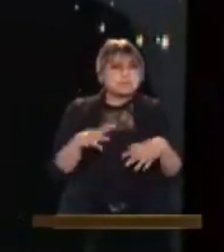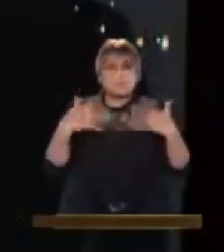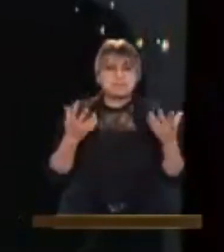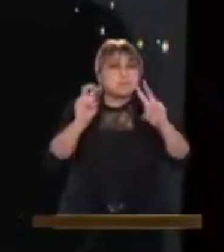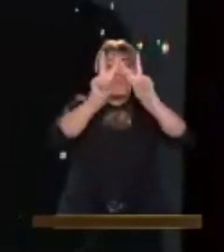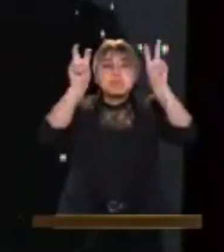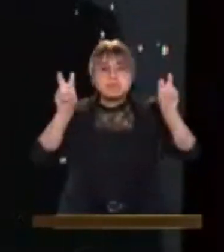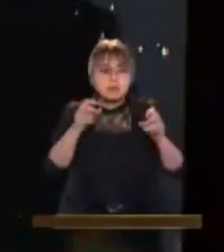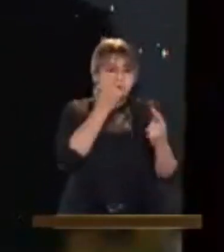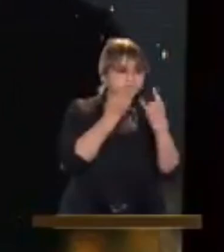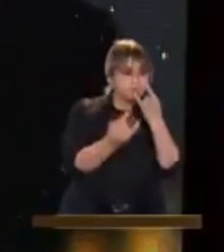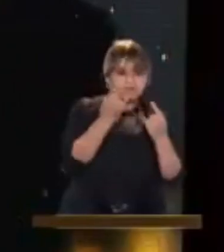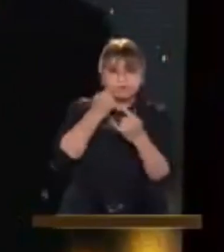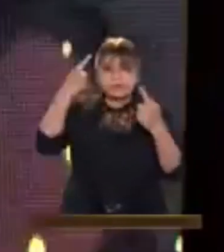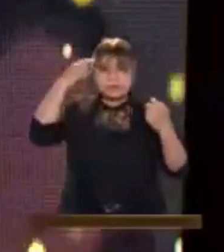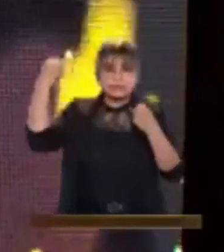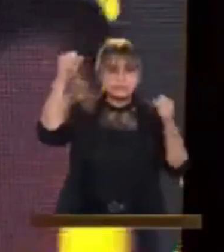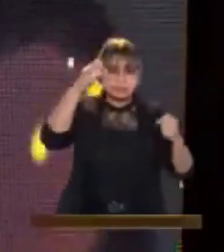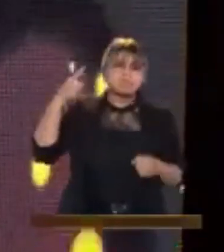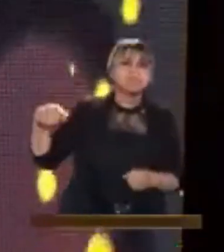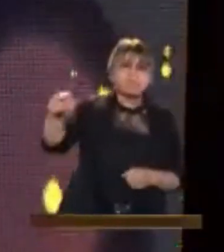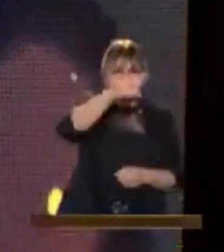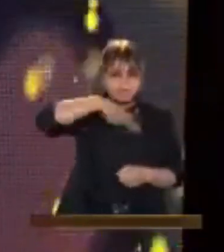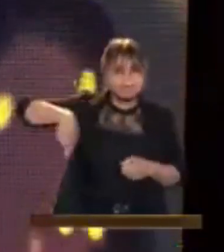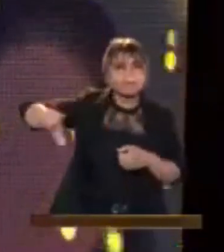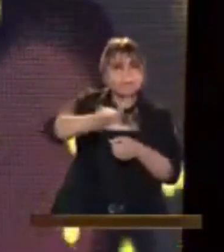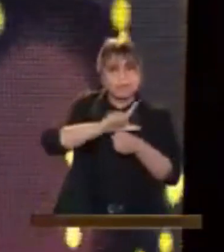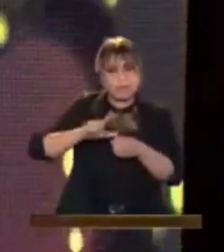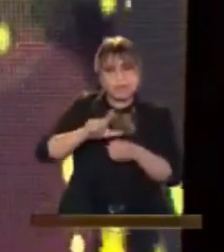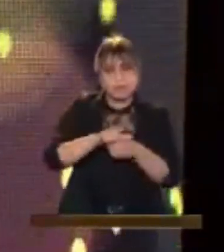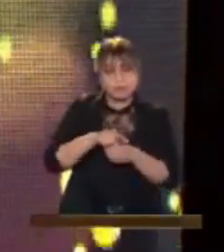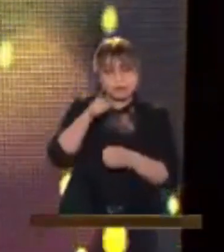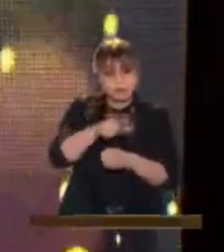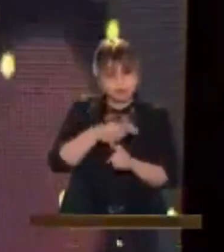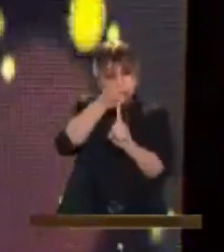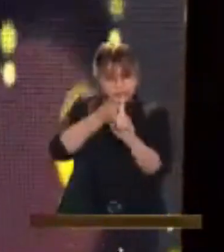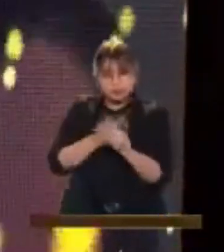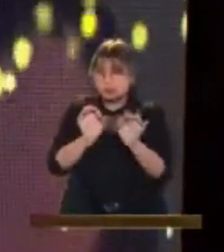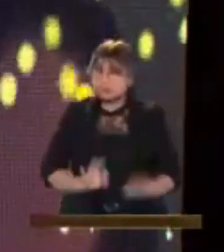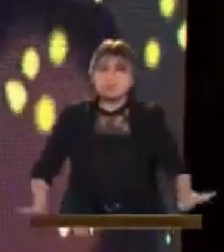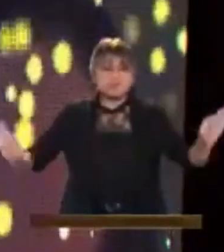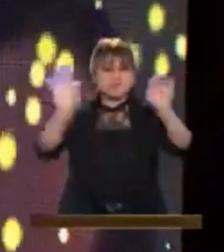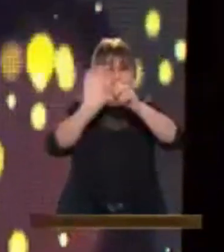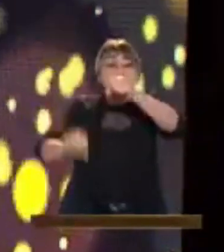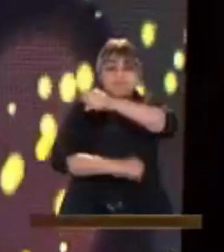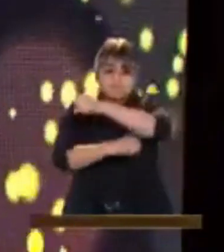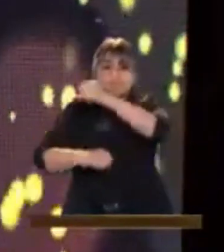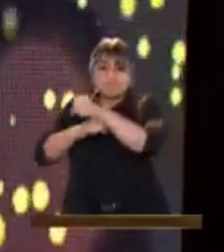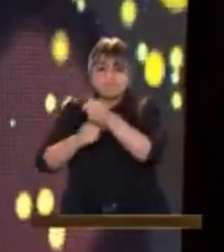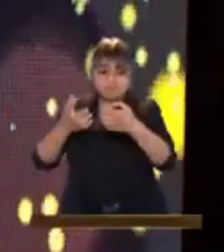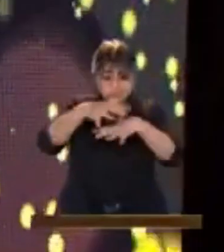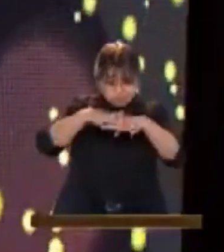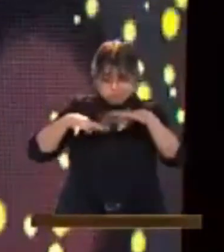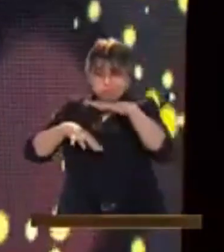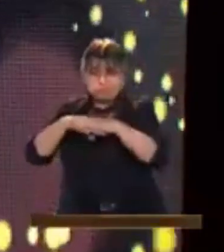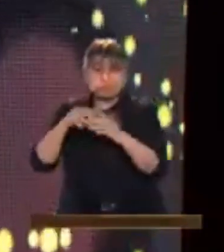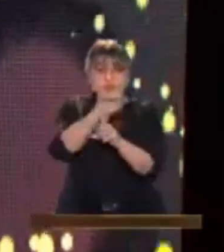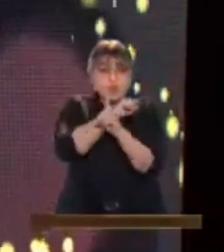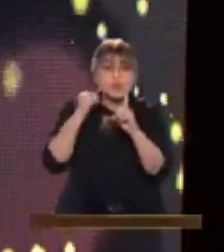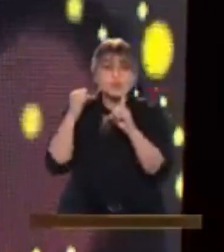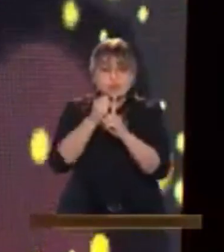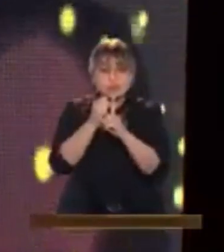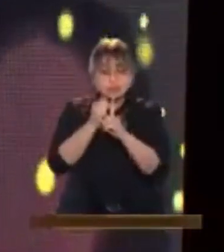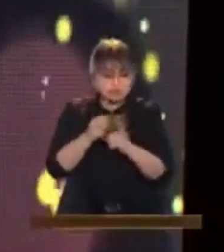que son de interés y preocupación local. Ellos desempeñan un papel fundamental en el fortalecimiento del tejido social y en la